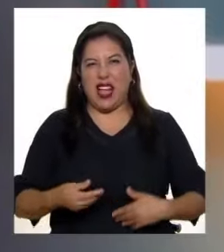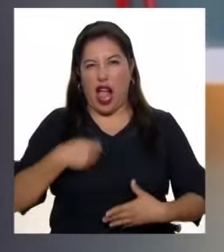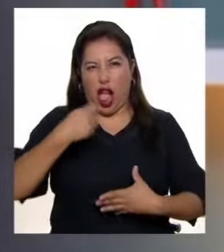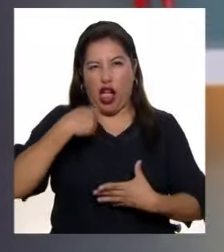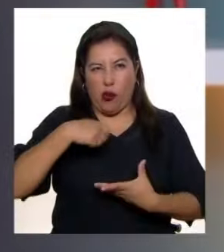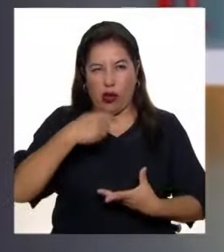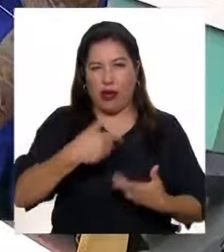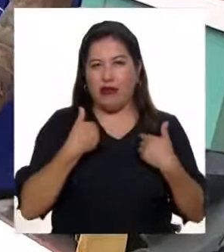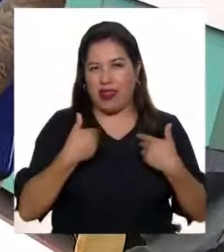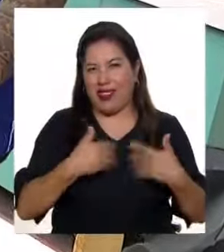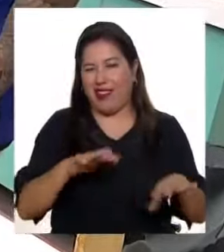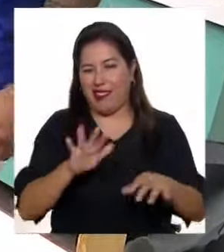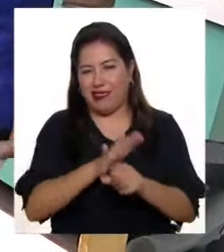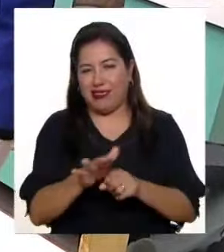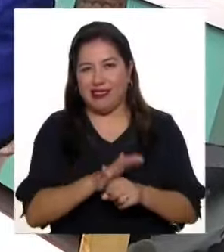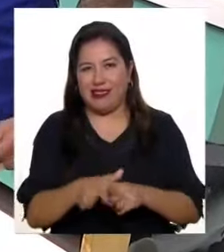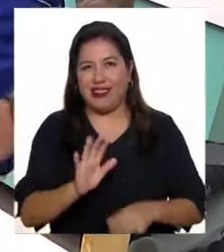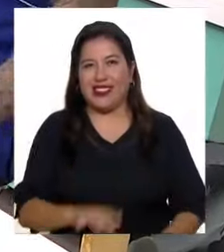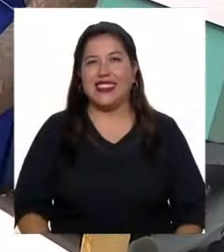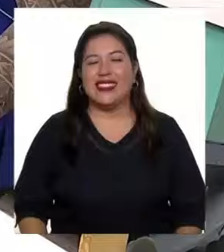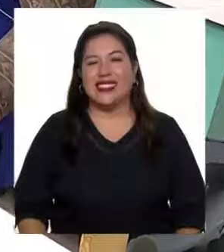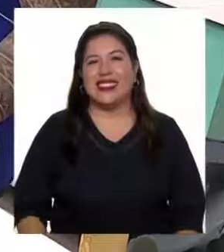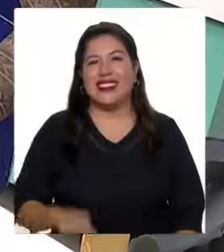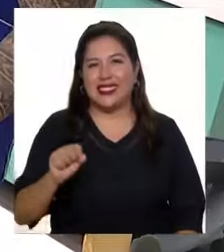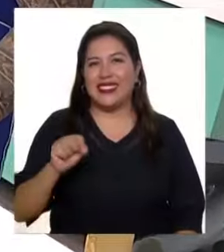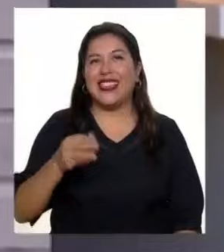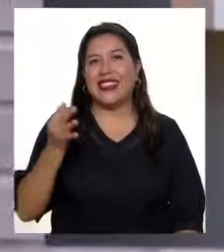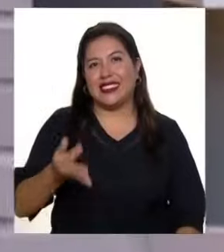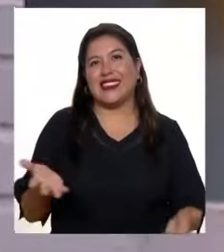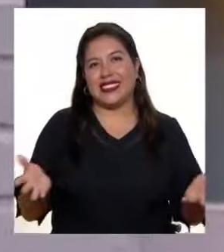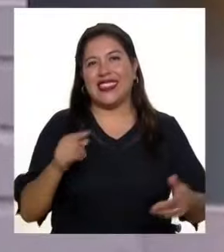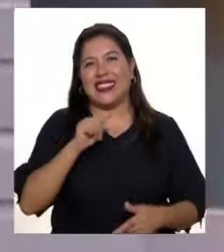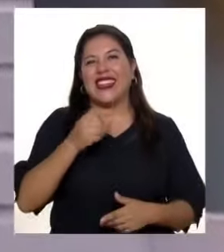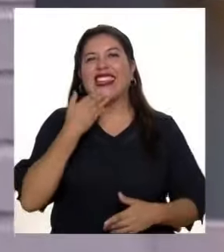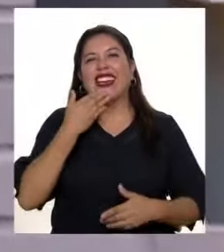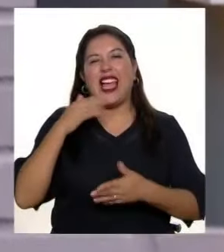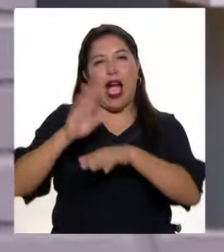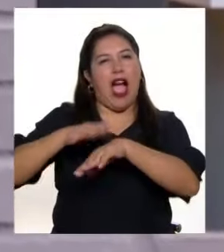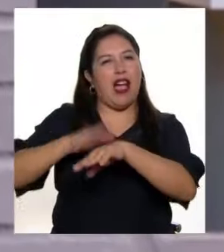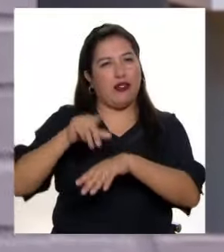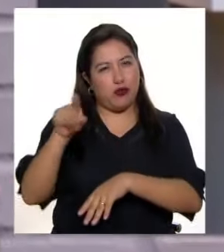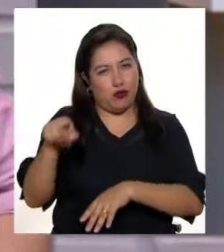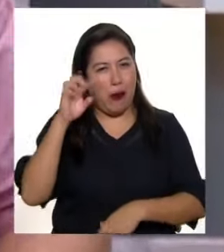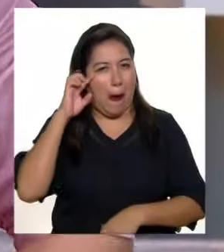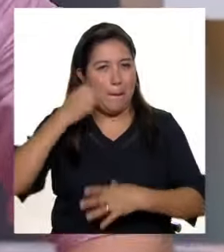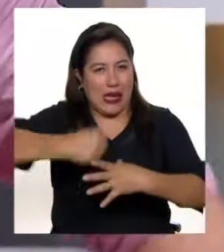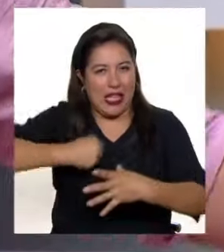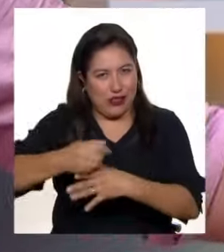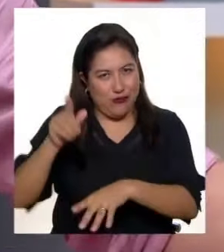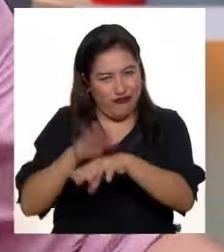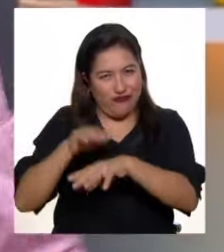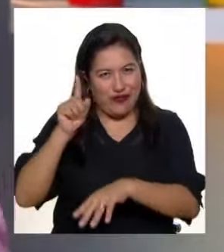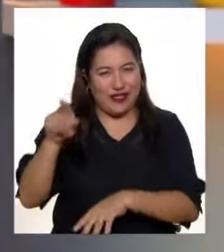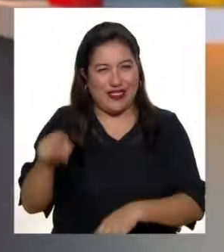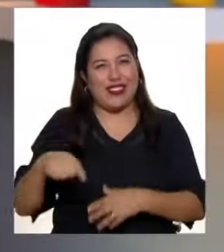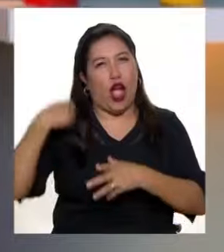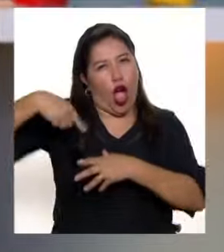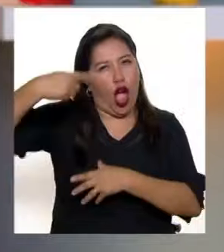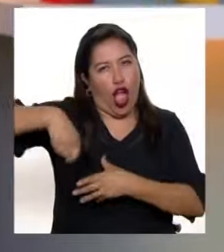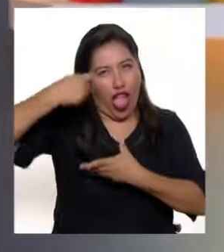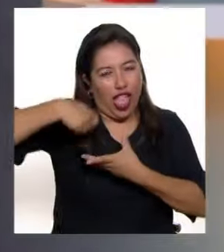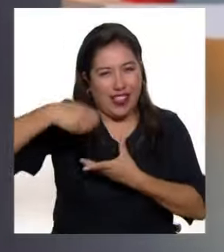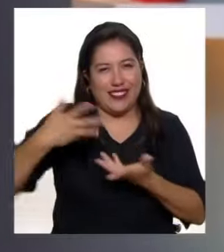poco ahí. Es cierto, es cierto. Eso es verdad, ¿no? Eso es producción Pisu. Sí, sí. Es verdad. Cierto. Todos los días, ¿no? Doctor Tejada, por